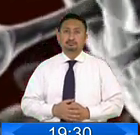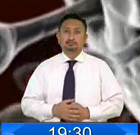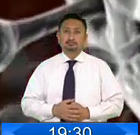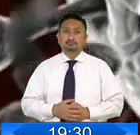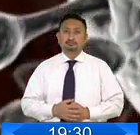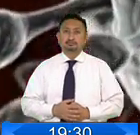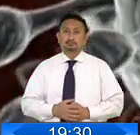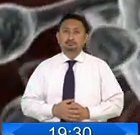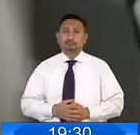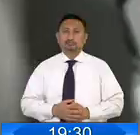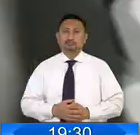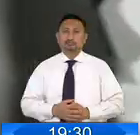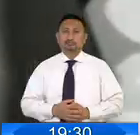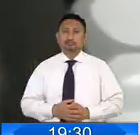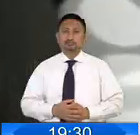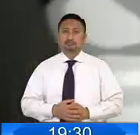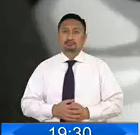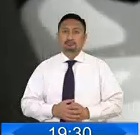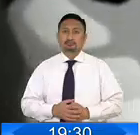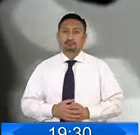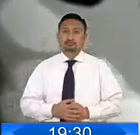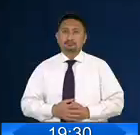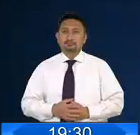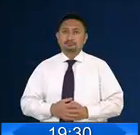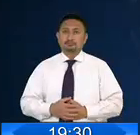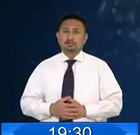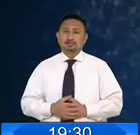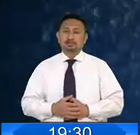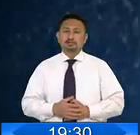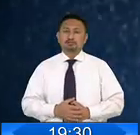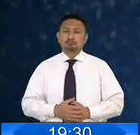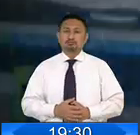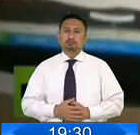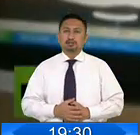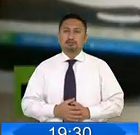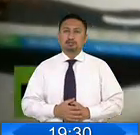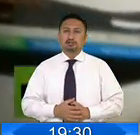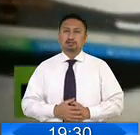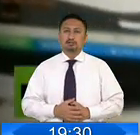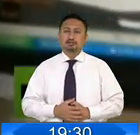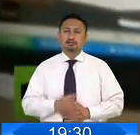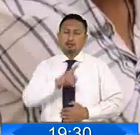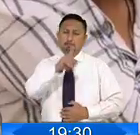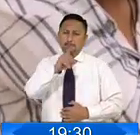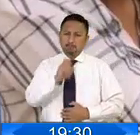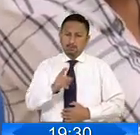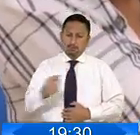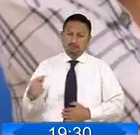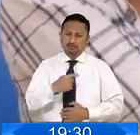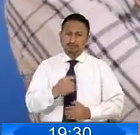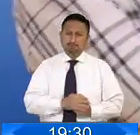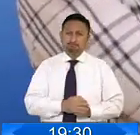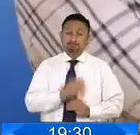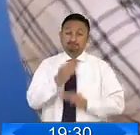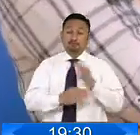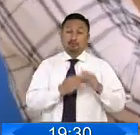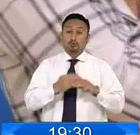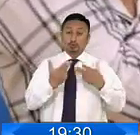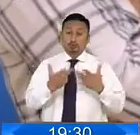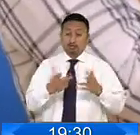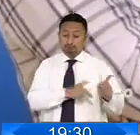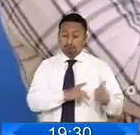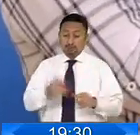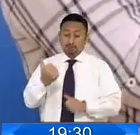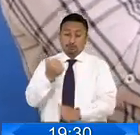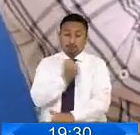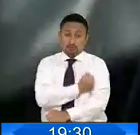En el último año, muchas veces nos hemos preguntado si existe inmunidad contra el COVID-19. En el mundo inició el plan de vacunación, pero aún no se ha